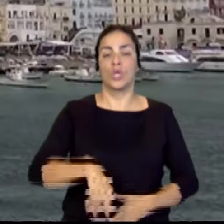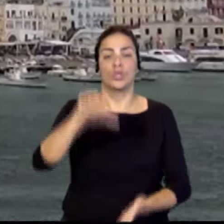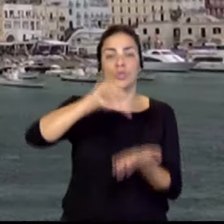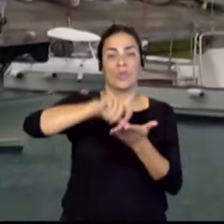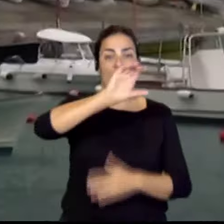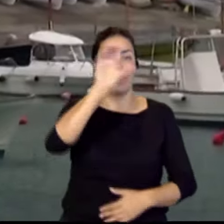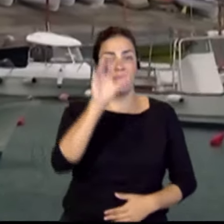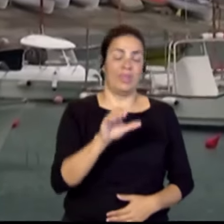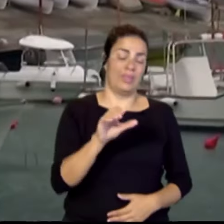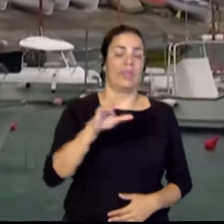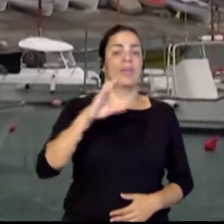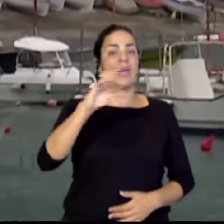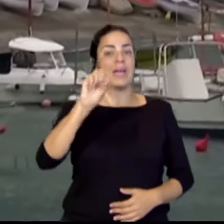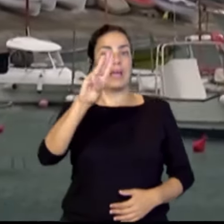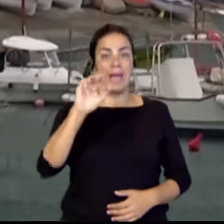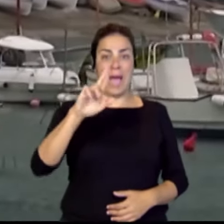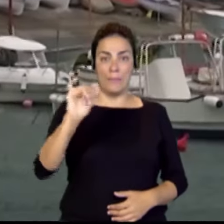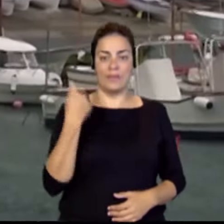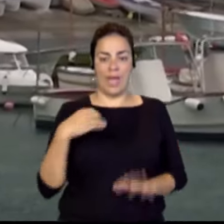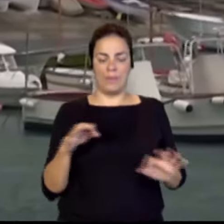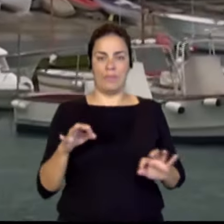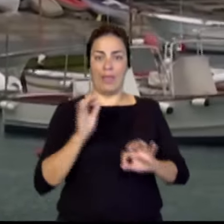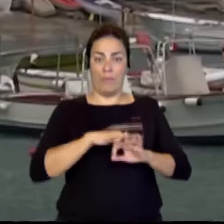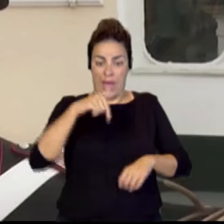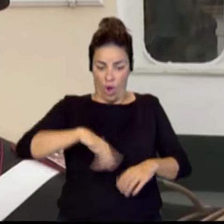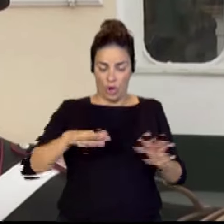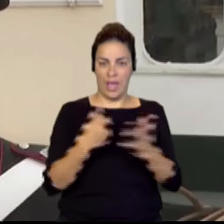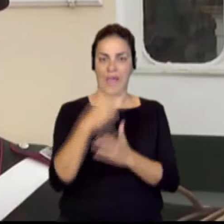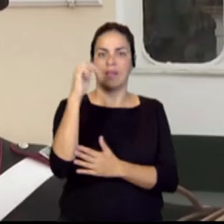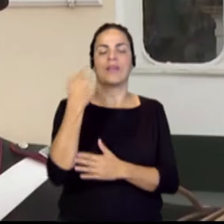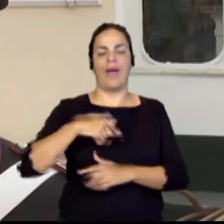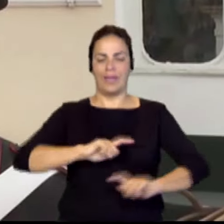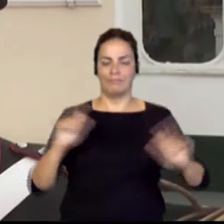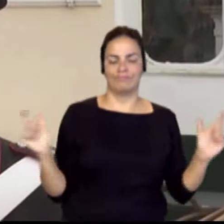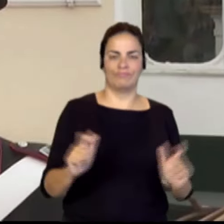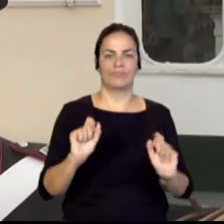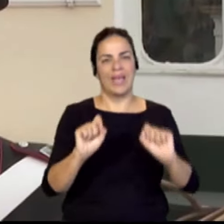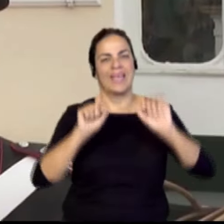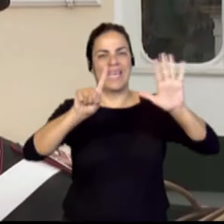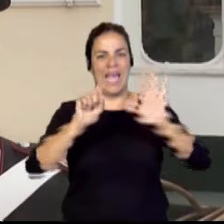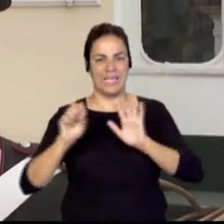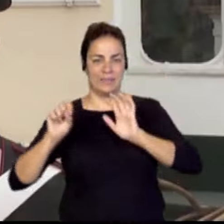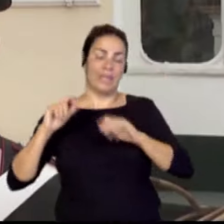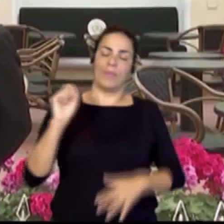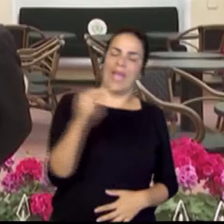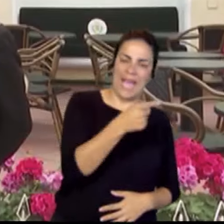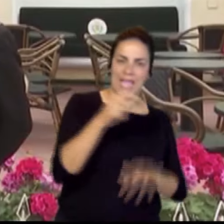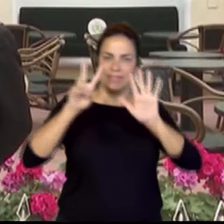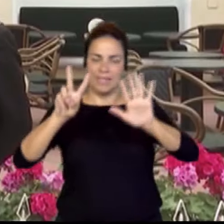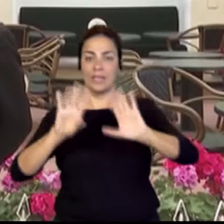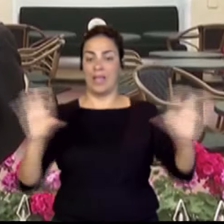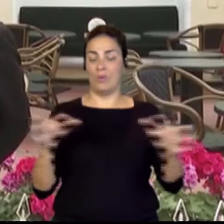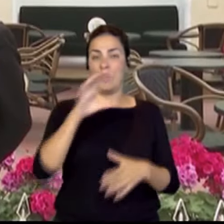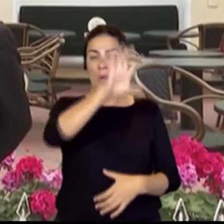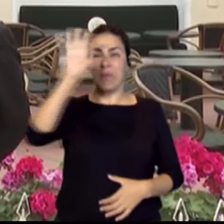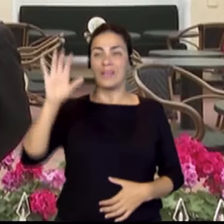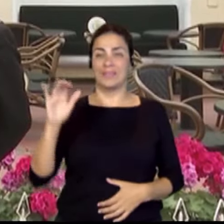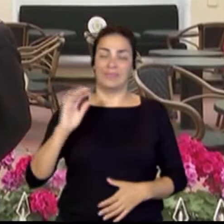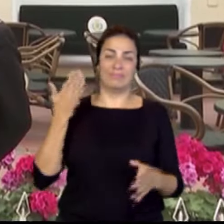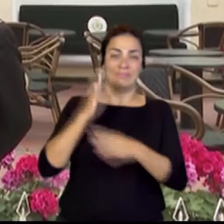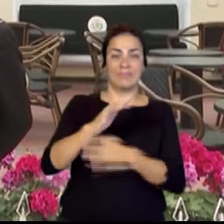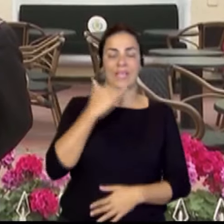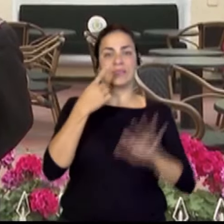Capri se prepara para acoger desde hoy hasta el viernes la reunión del g7 grupo de países que representa casi el 60 por de la riqueza